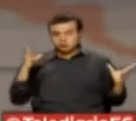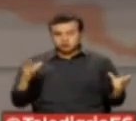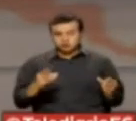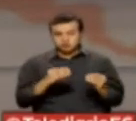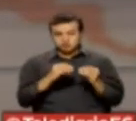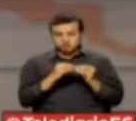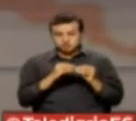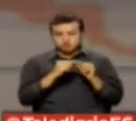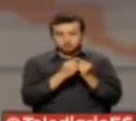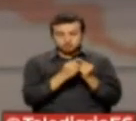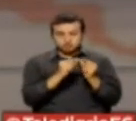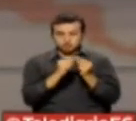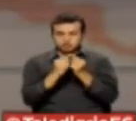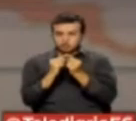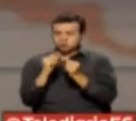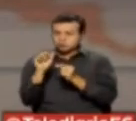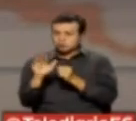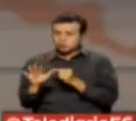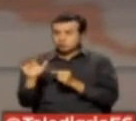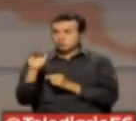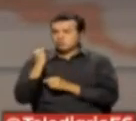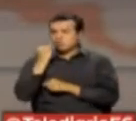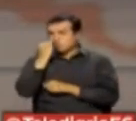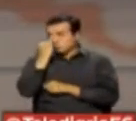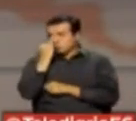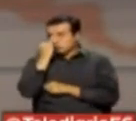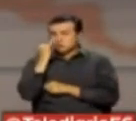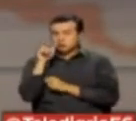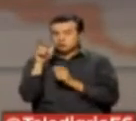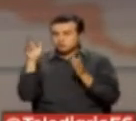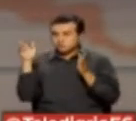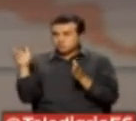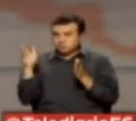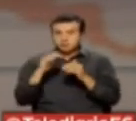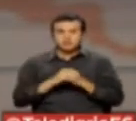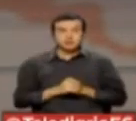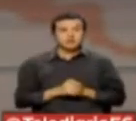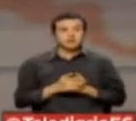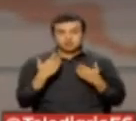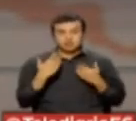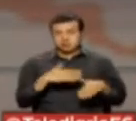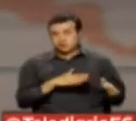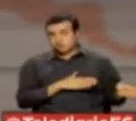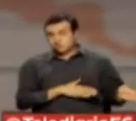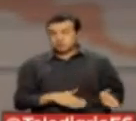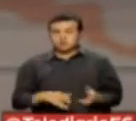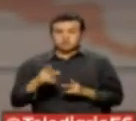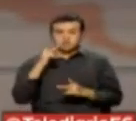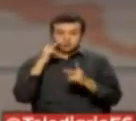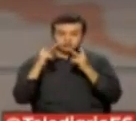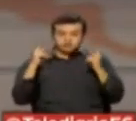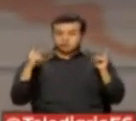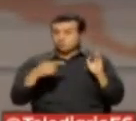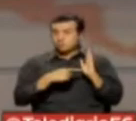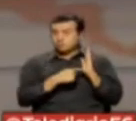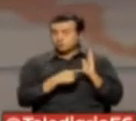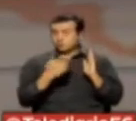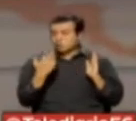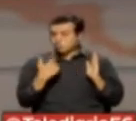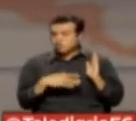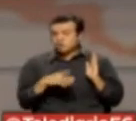las minorías y con los pueblos y nacionalidades indígenas estamos también mirando este ejemplo